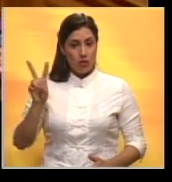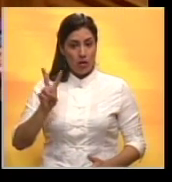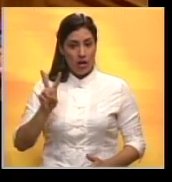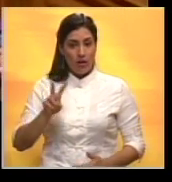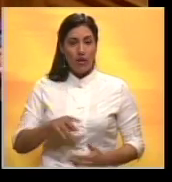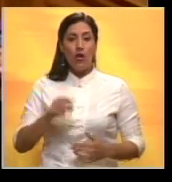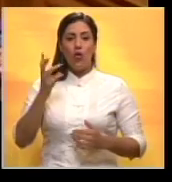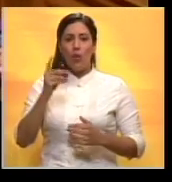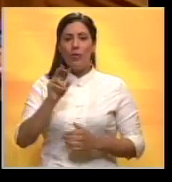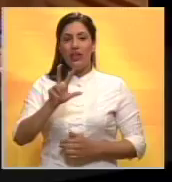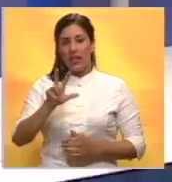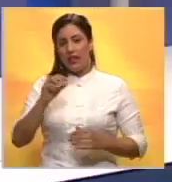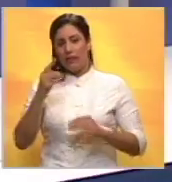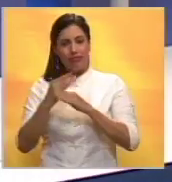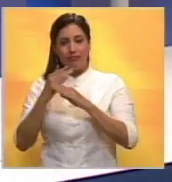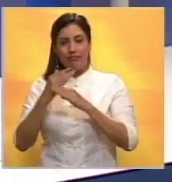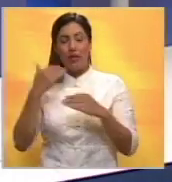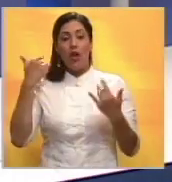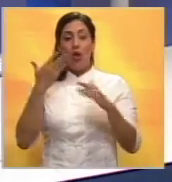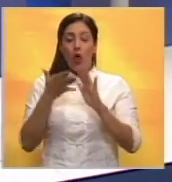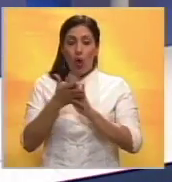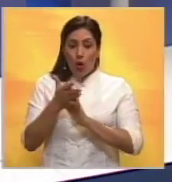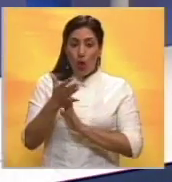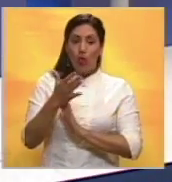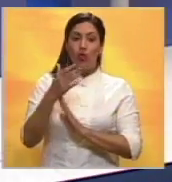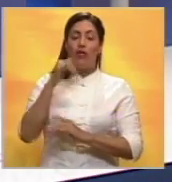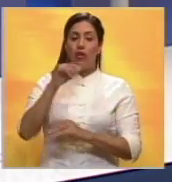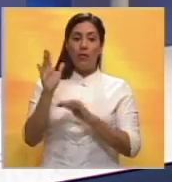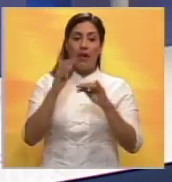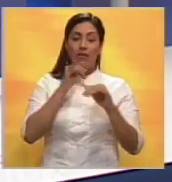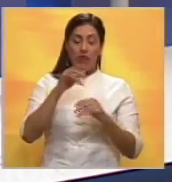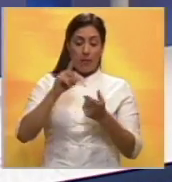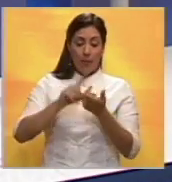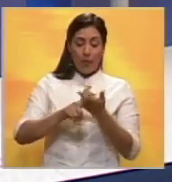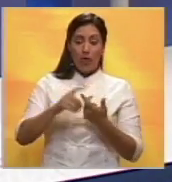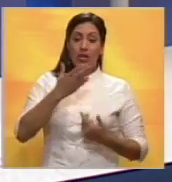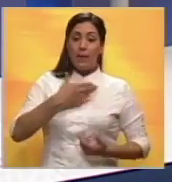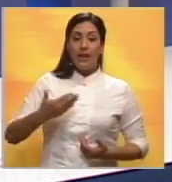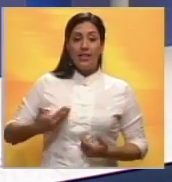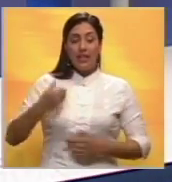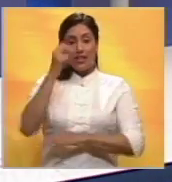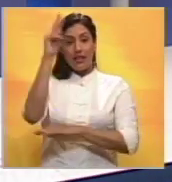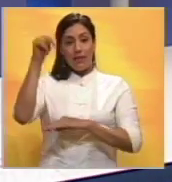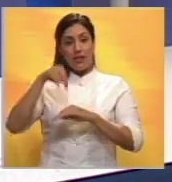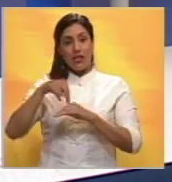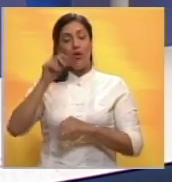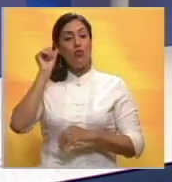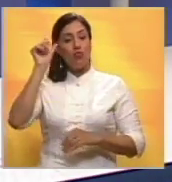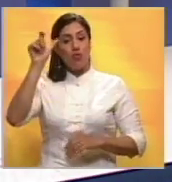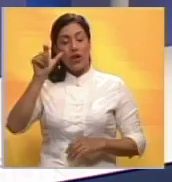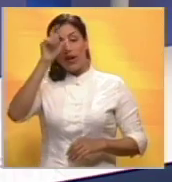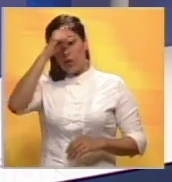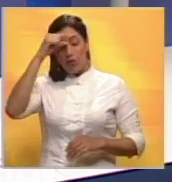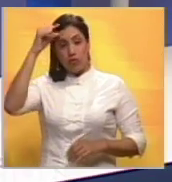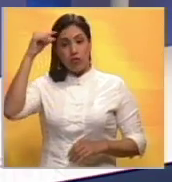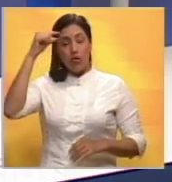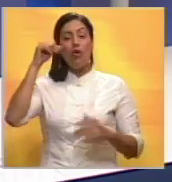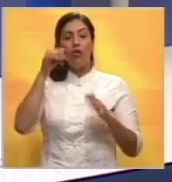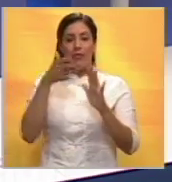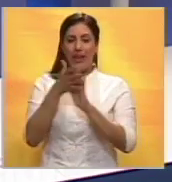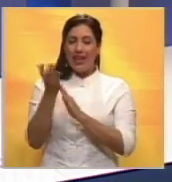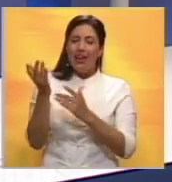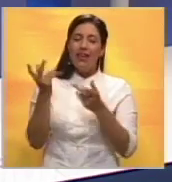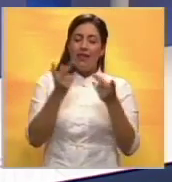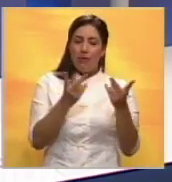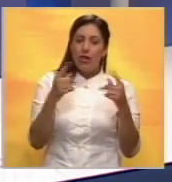Venezuela número 3 continuamos con más información la esposa del presidente de la asamblea nacional Daniela mateus visitó el centro de Educación